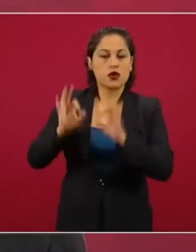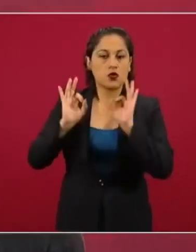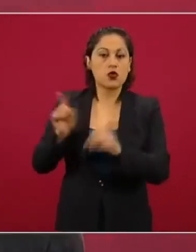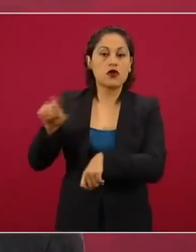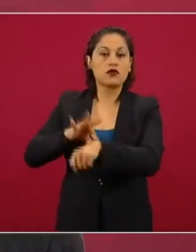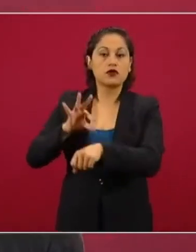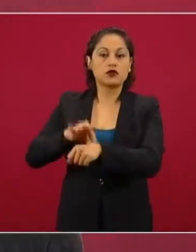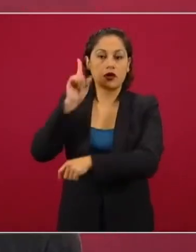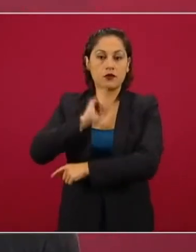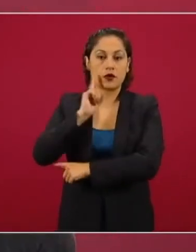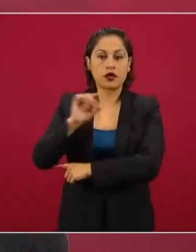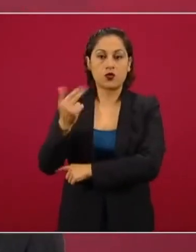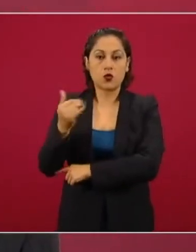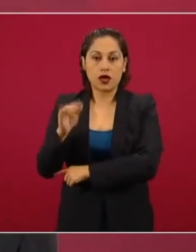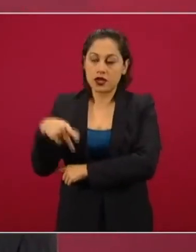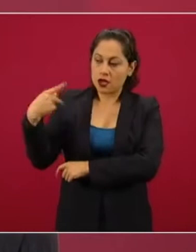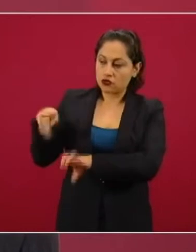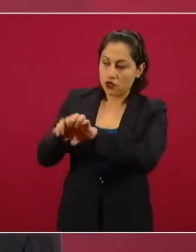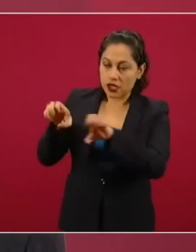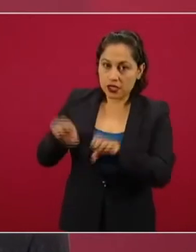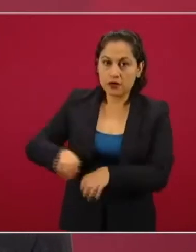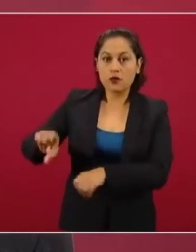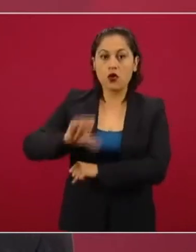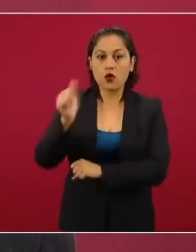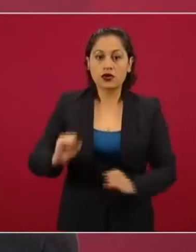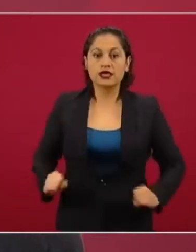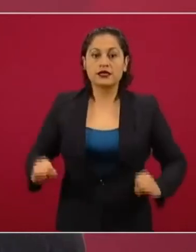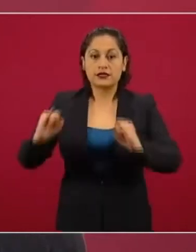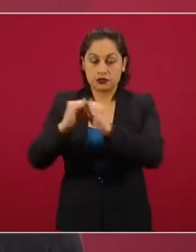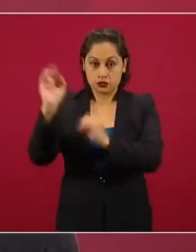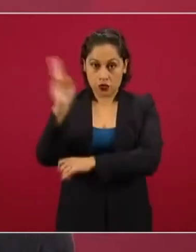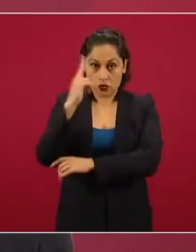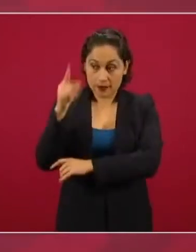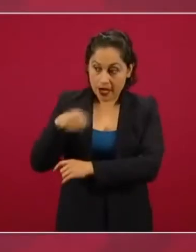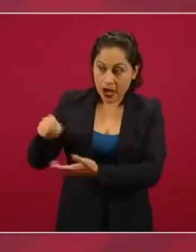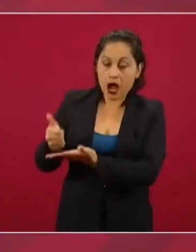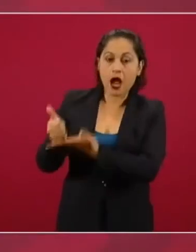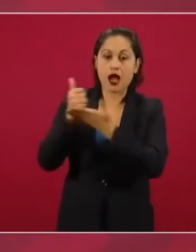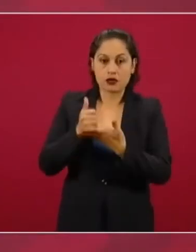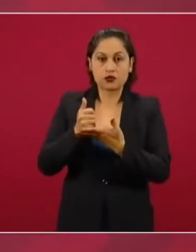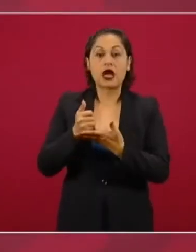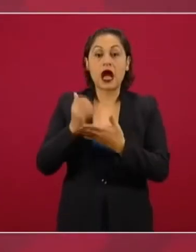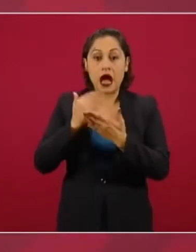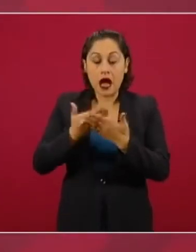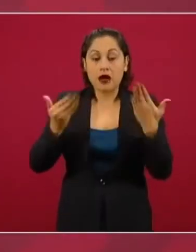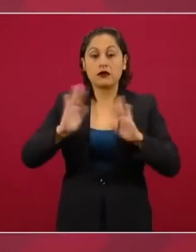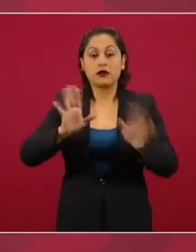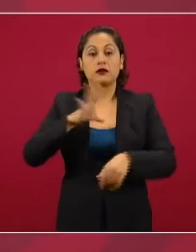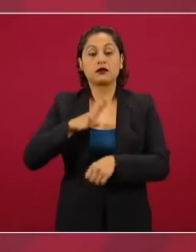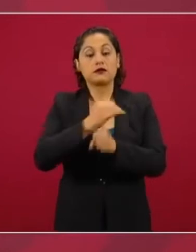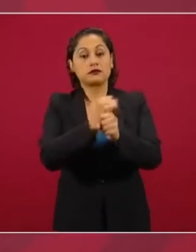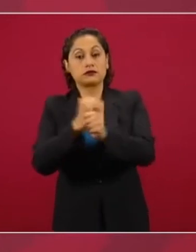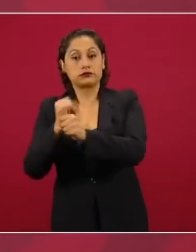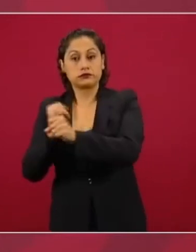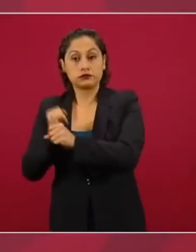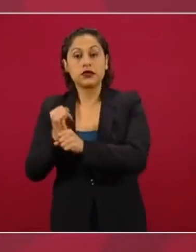a su equipo y a las instituciones públicas de educación superior, un análisis muy interesante sobre municipio por